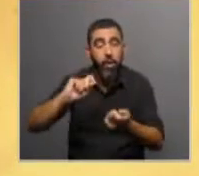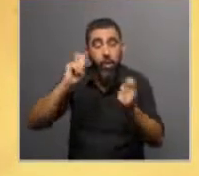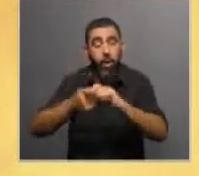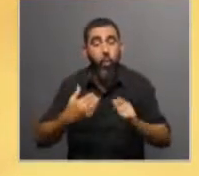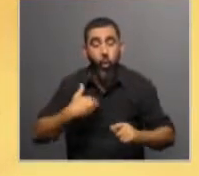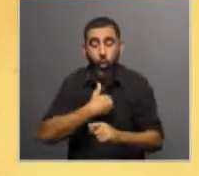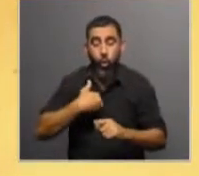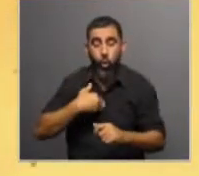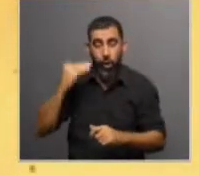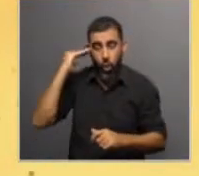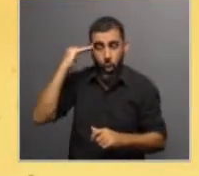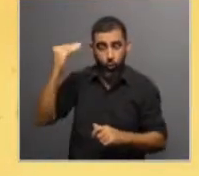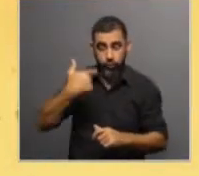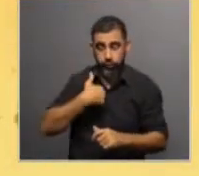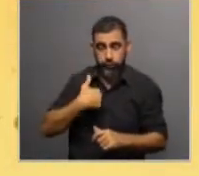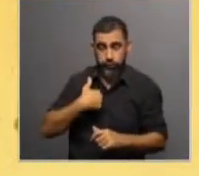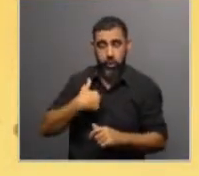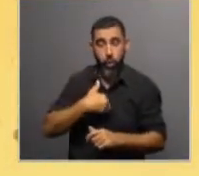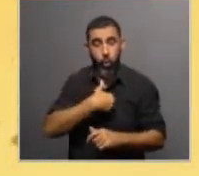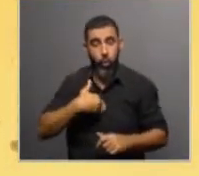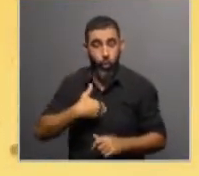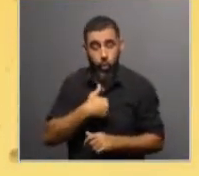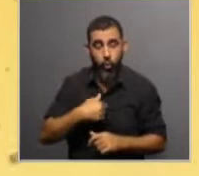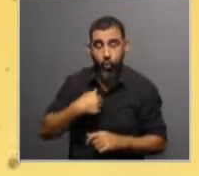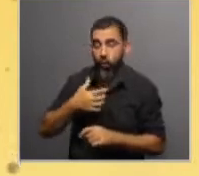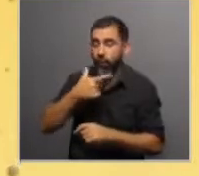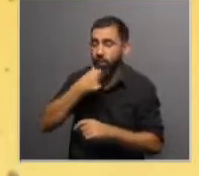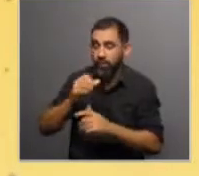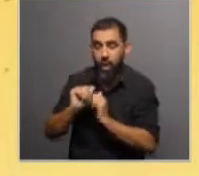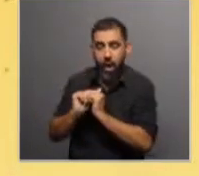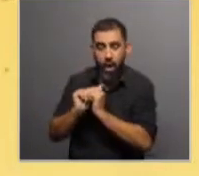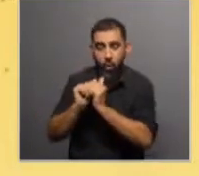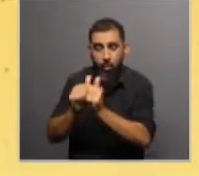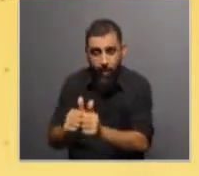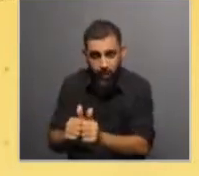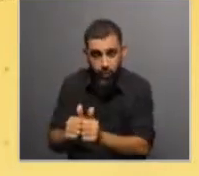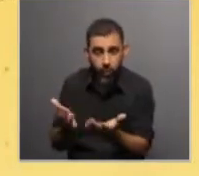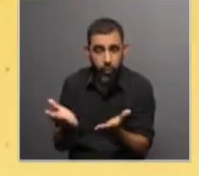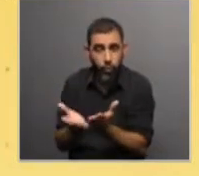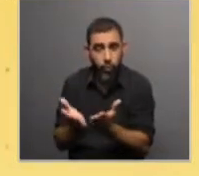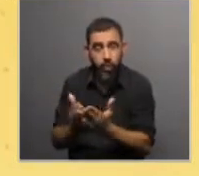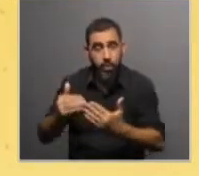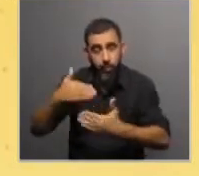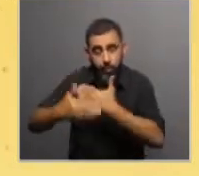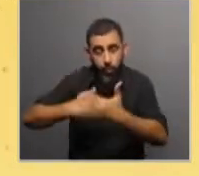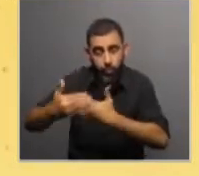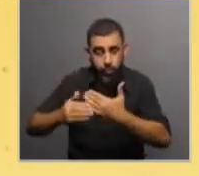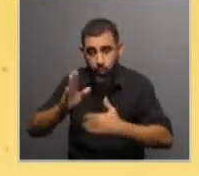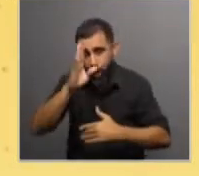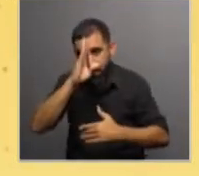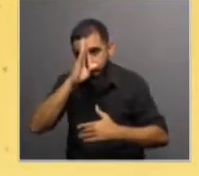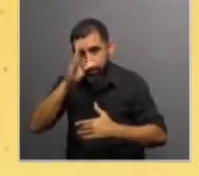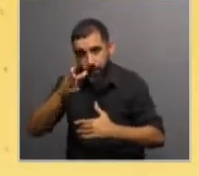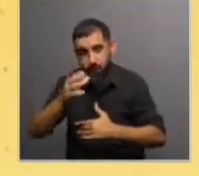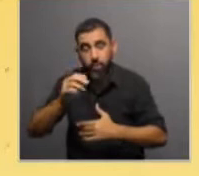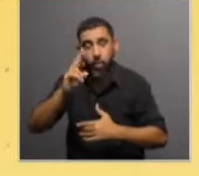rol docente. El docente pasa a tener un rol de facilitador, de acompañar al estudiante en su proceso de enseñanza y aprendizaje.